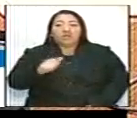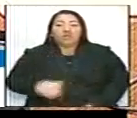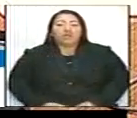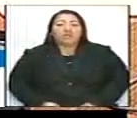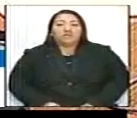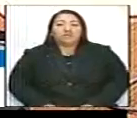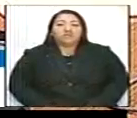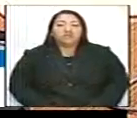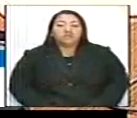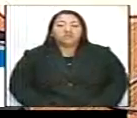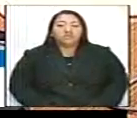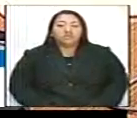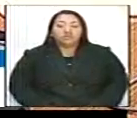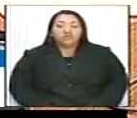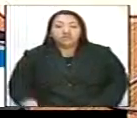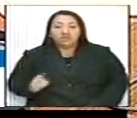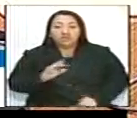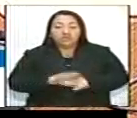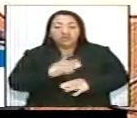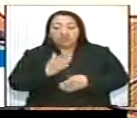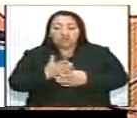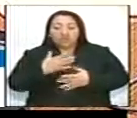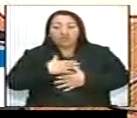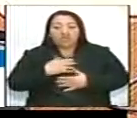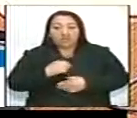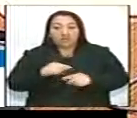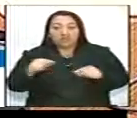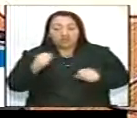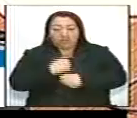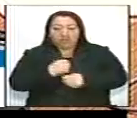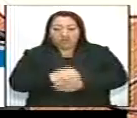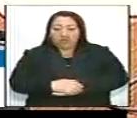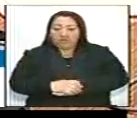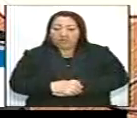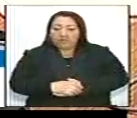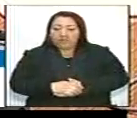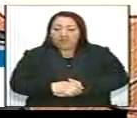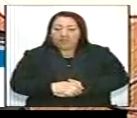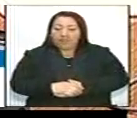las condiciones de salud de la población a través de esta instancia de articulación local.